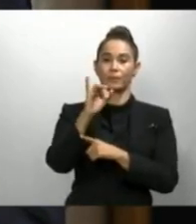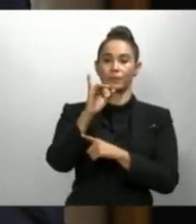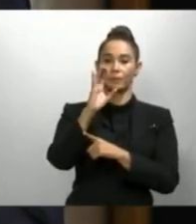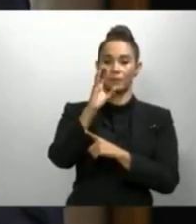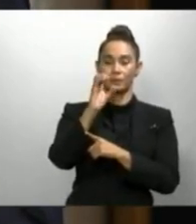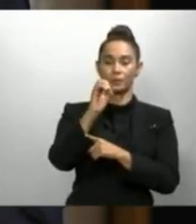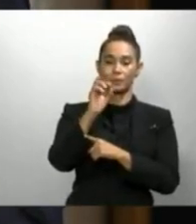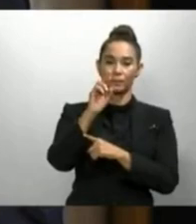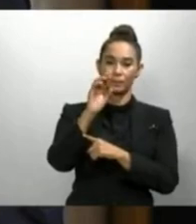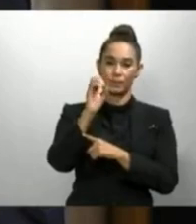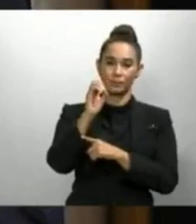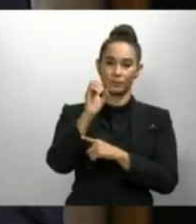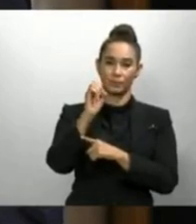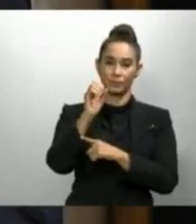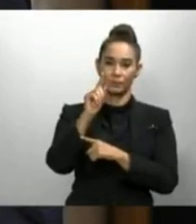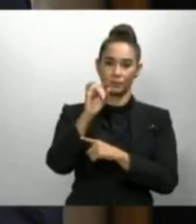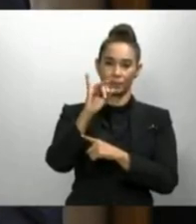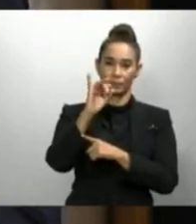tricloroetileno,